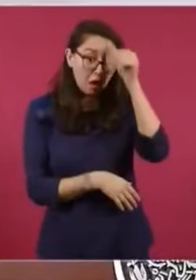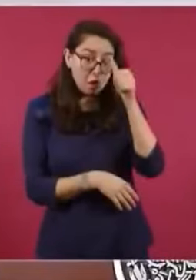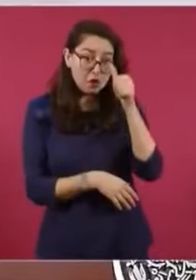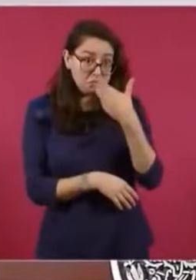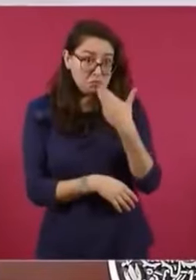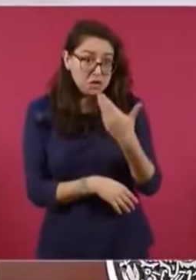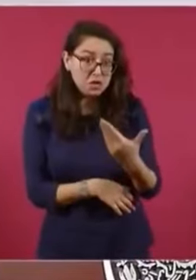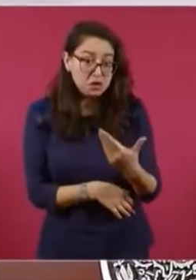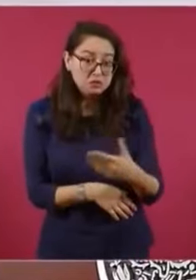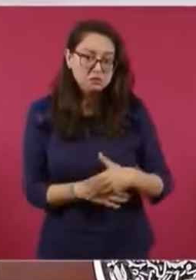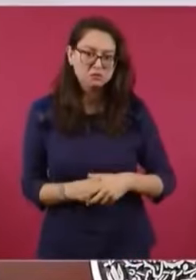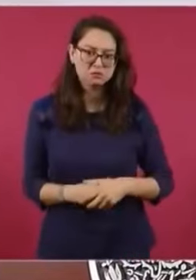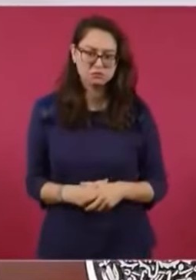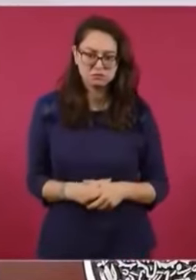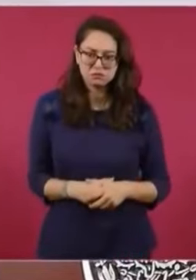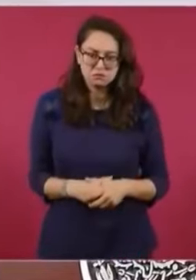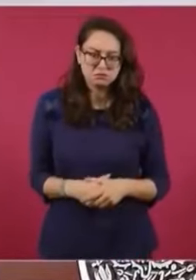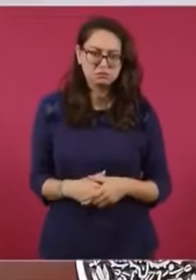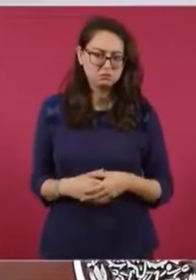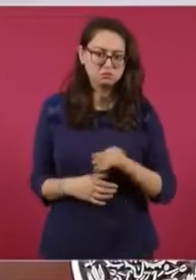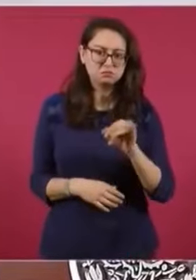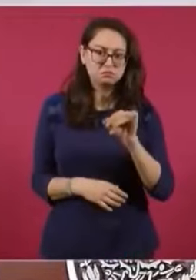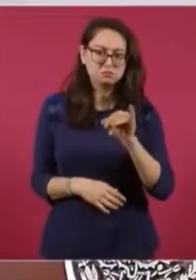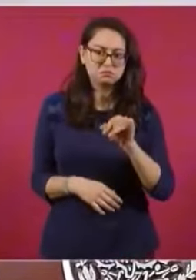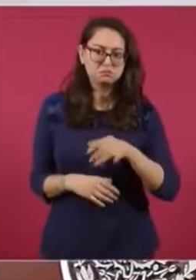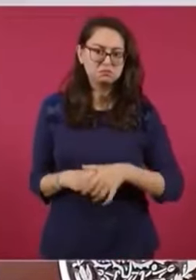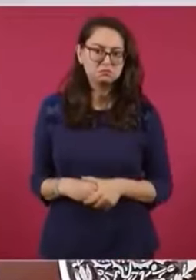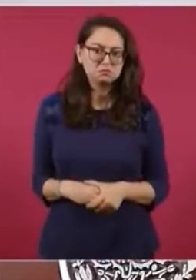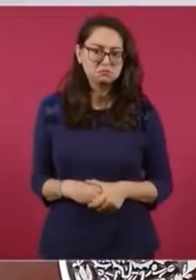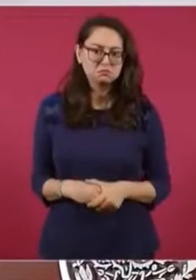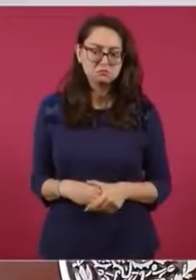Sí, cada país tiene sus procedimientos,